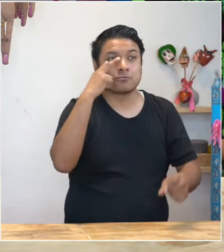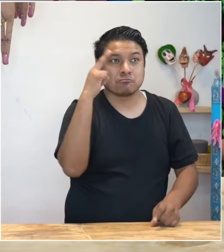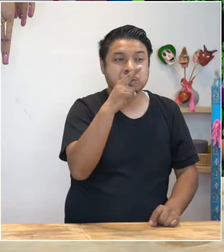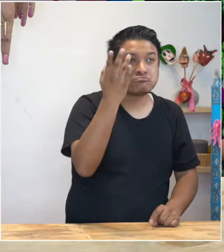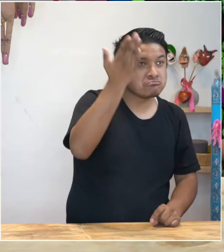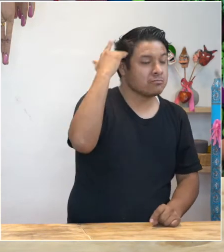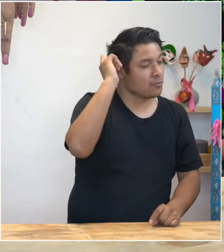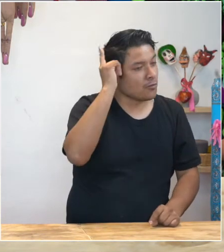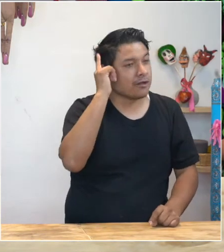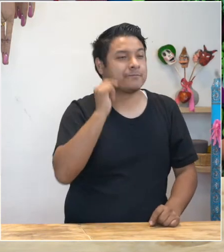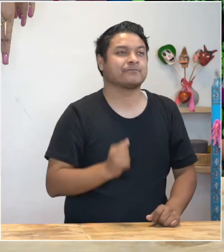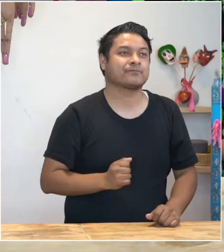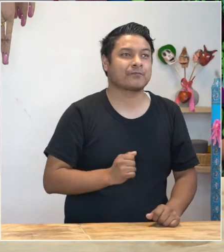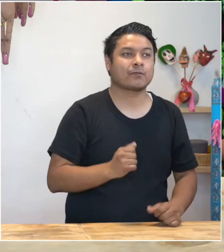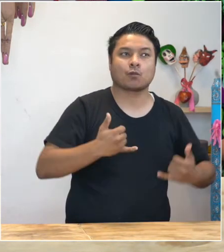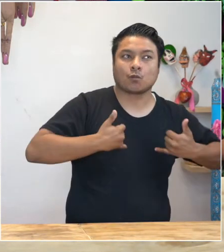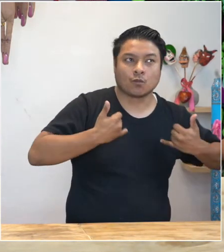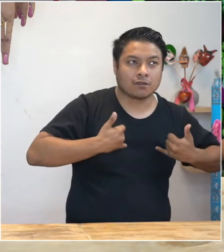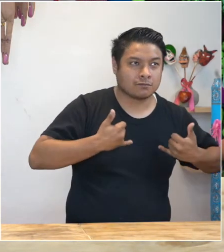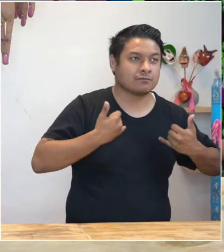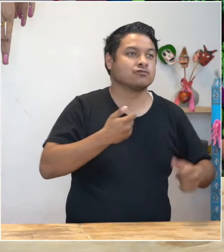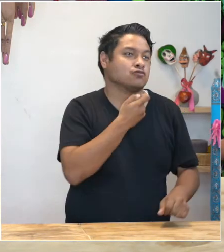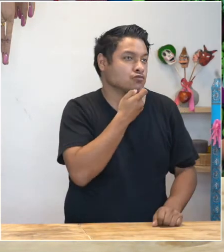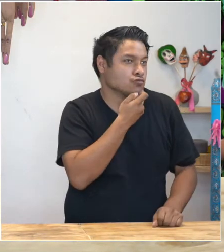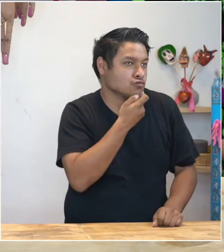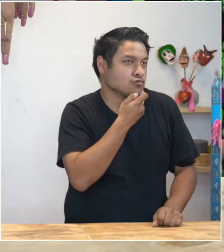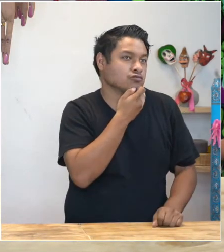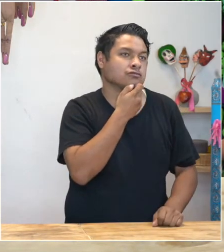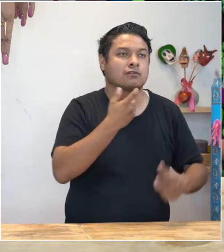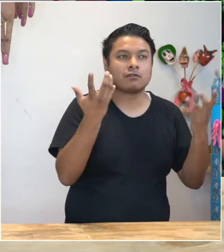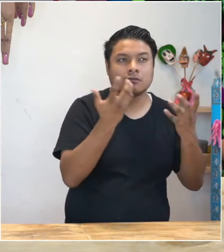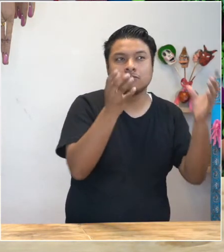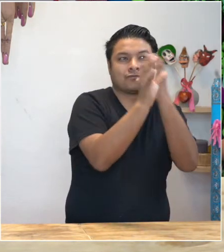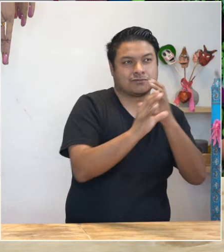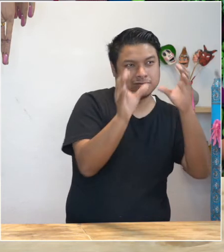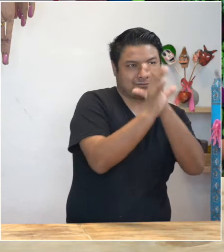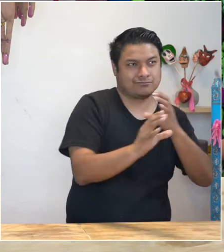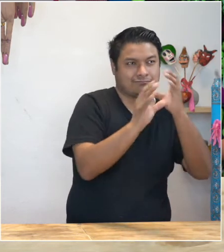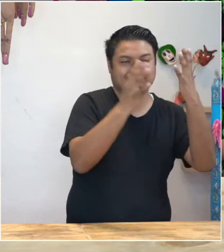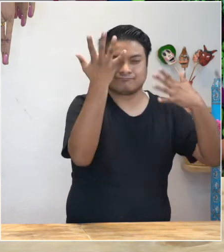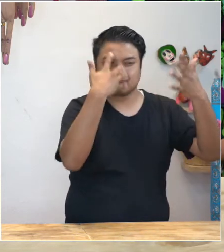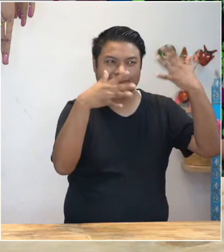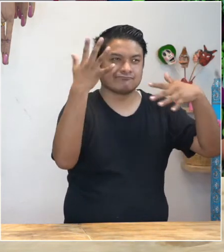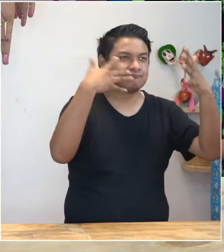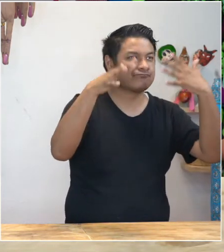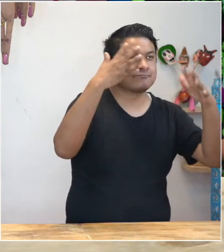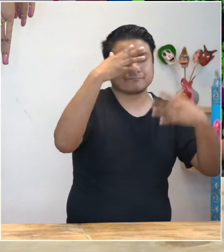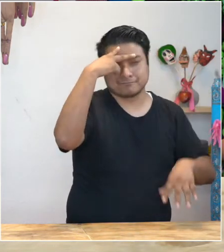las personas los estaban viendo y se interesaban por lo que ellos transmitían con sus